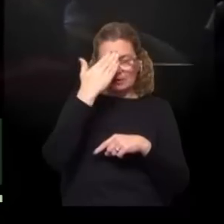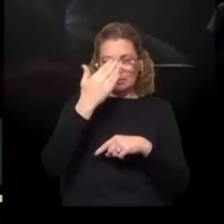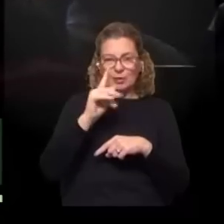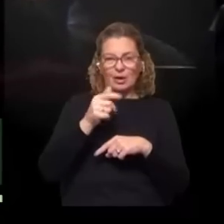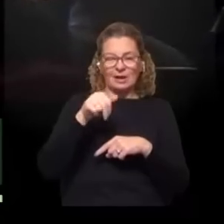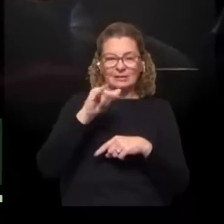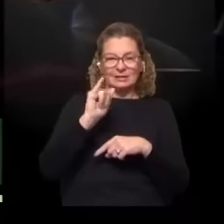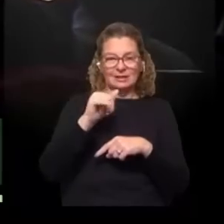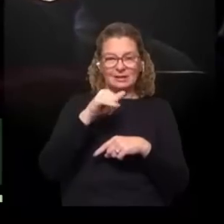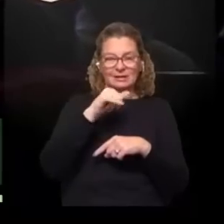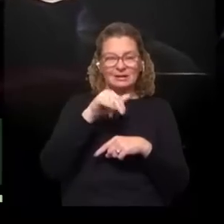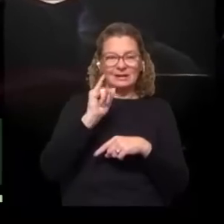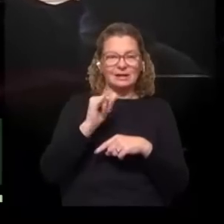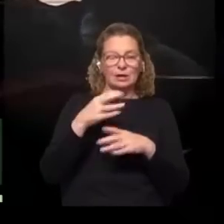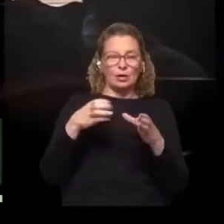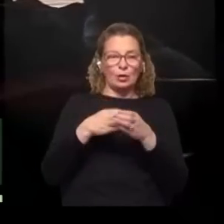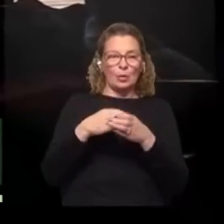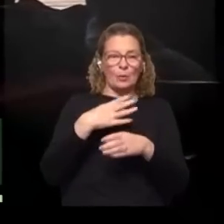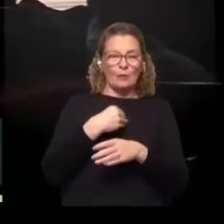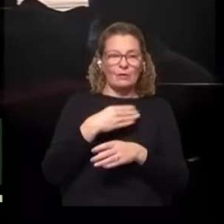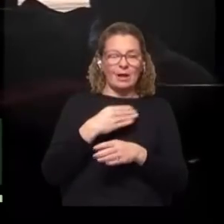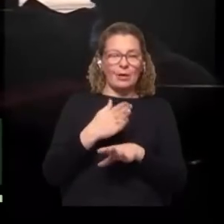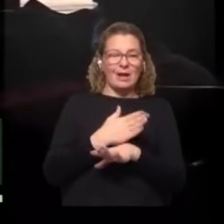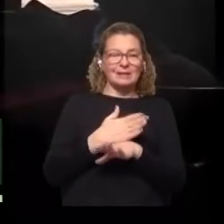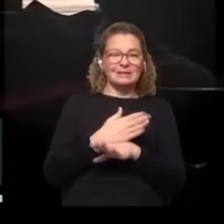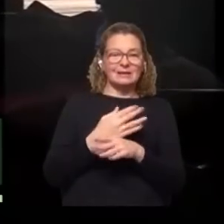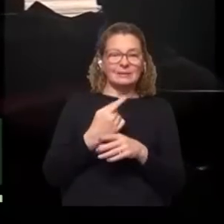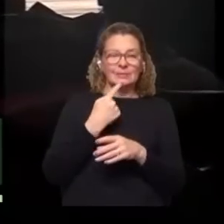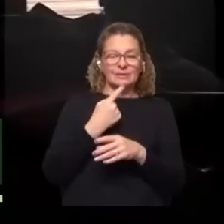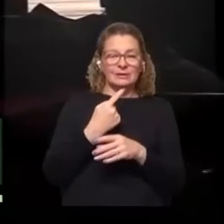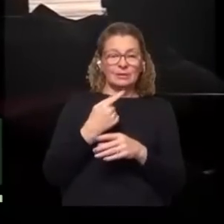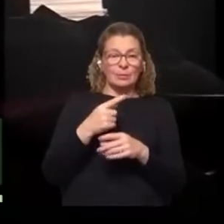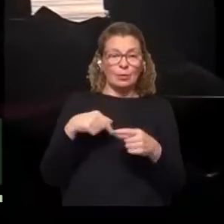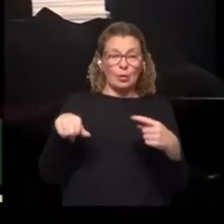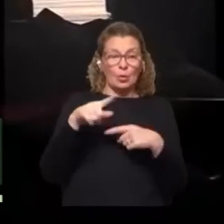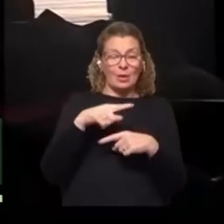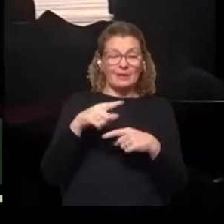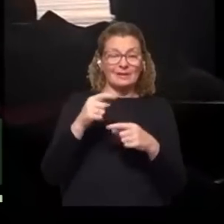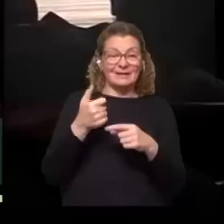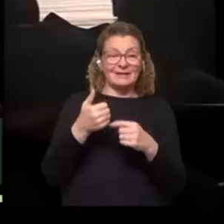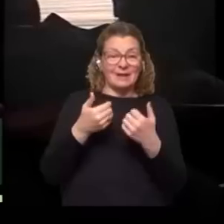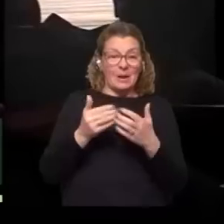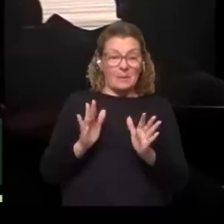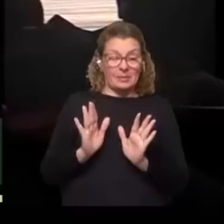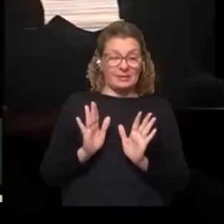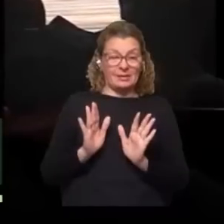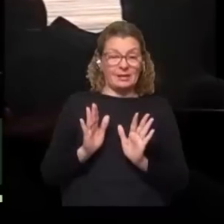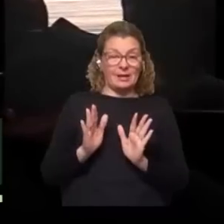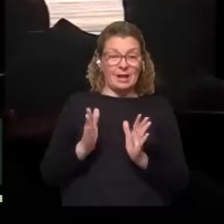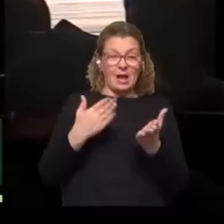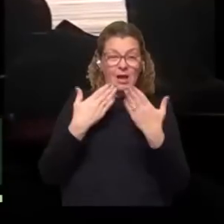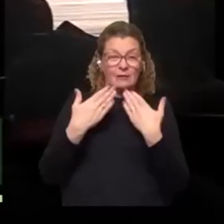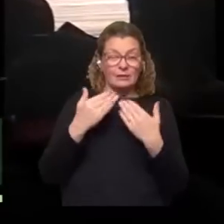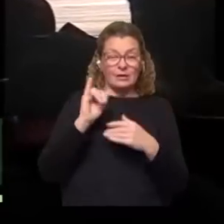andini de el Partido Nacional antes de que se diera esta instancia que recién comienza expuso